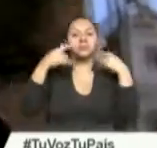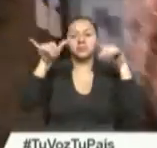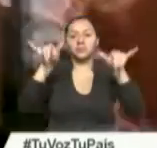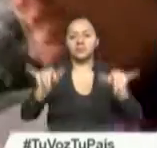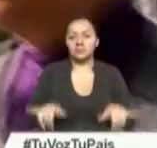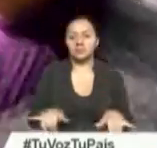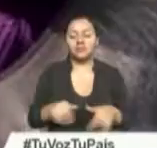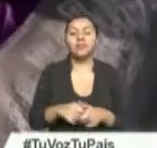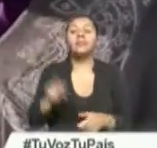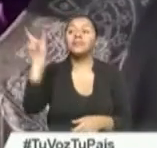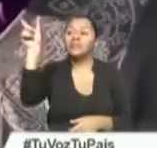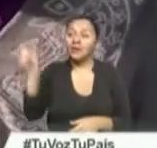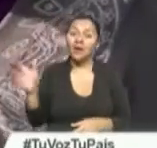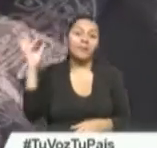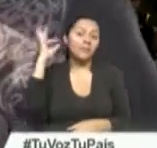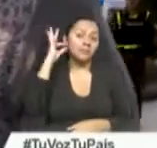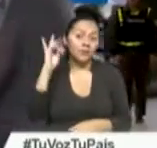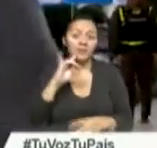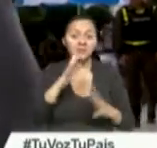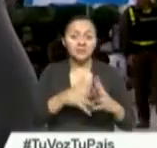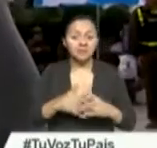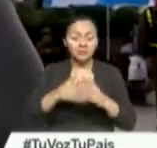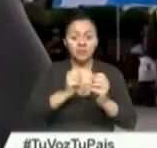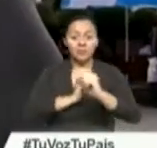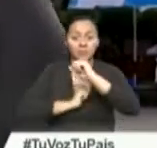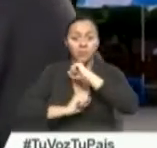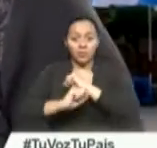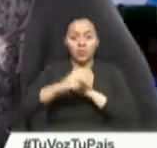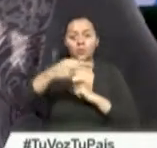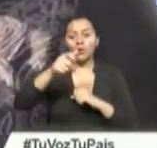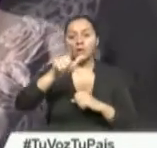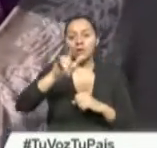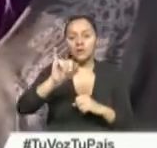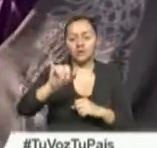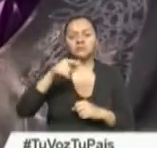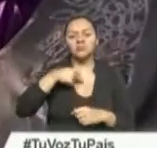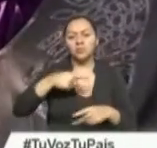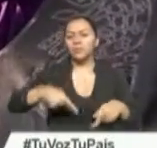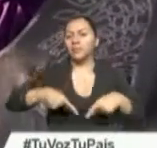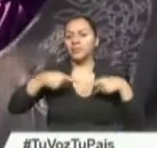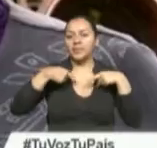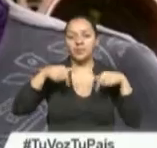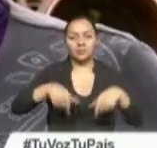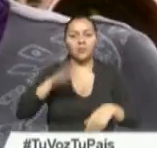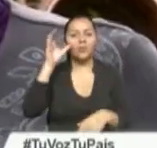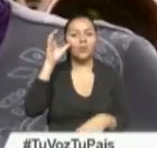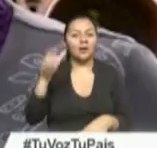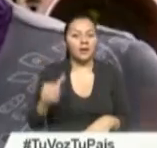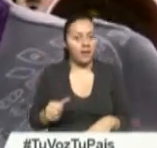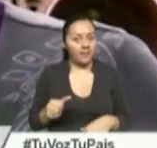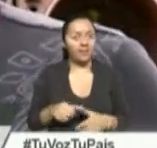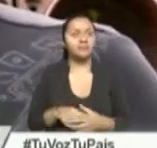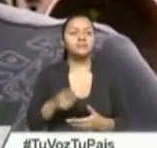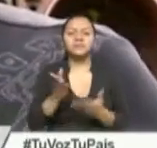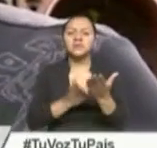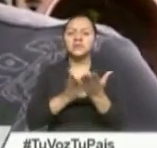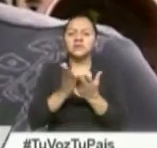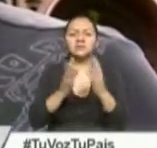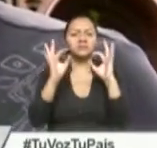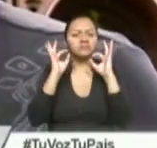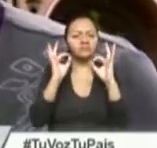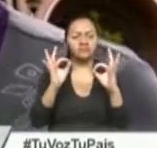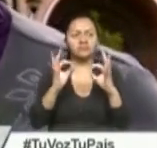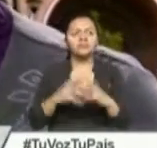para vivir. Por ello, la estadounidense Holly Scherer eligió a Cuenca como su destino. Los servicios son excelentes